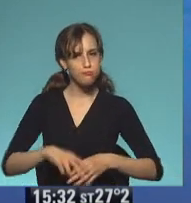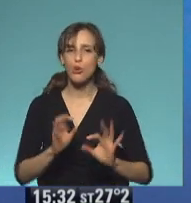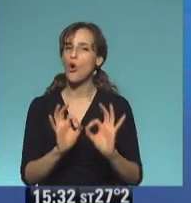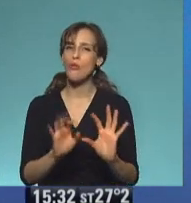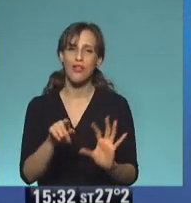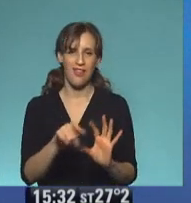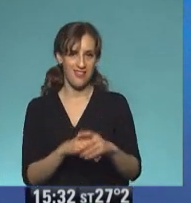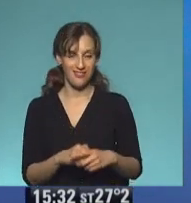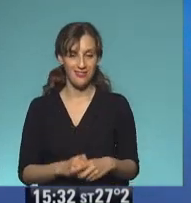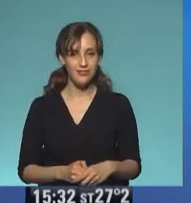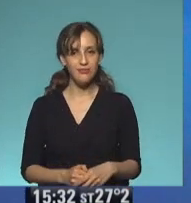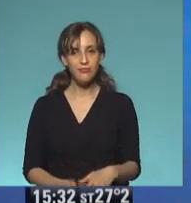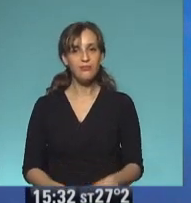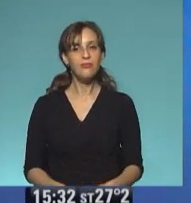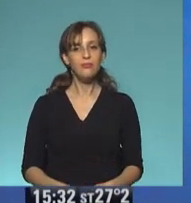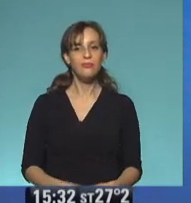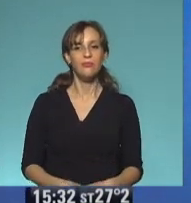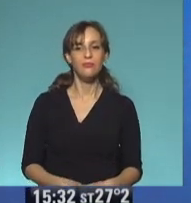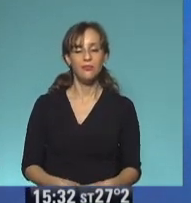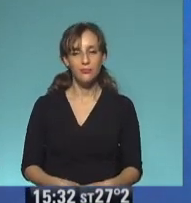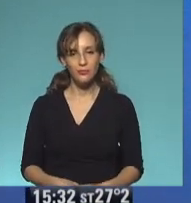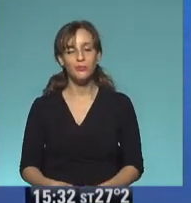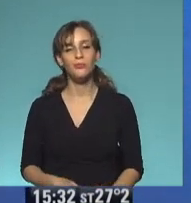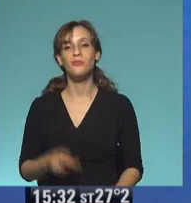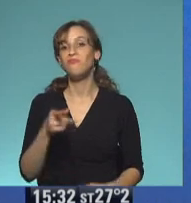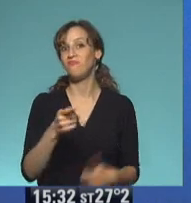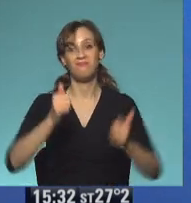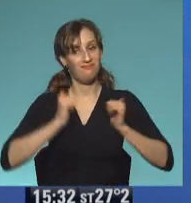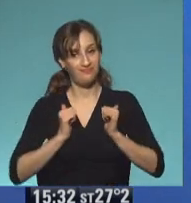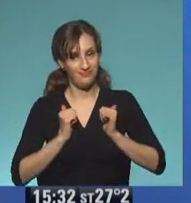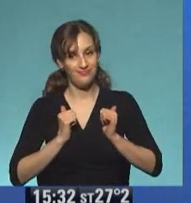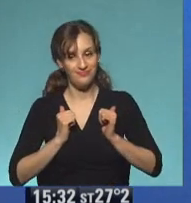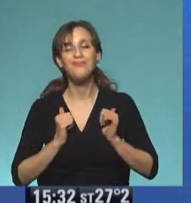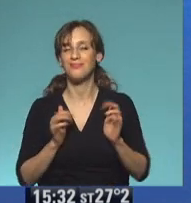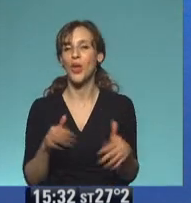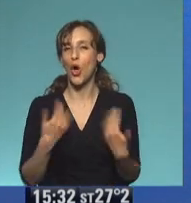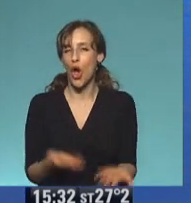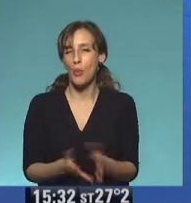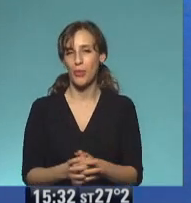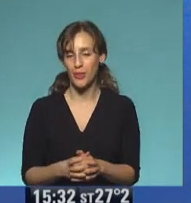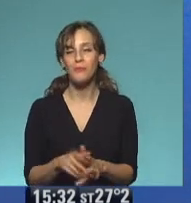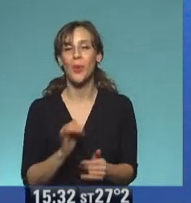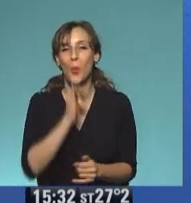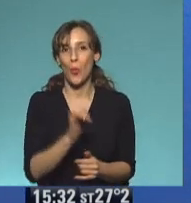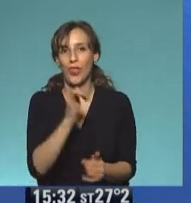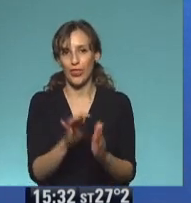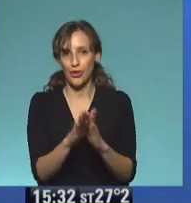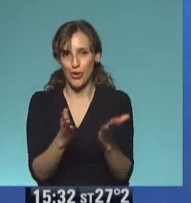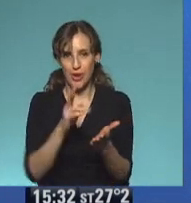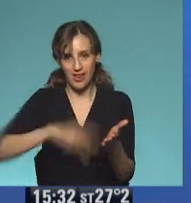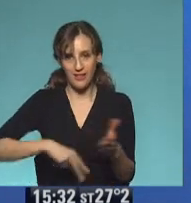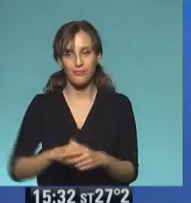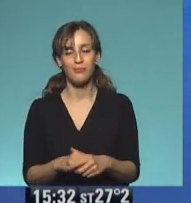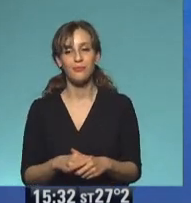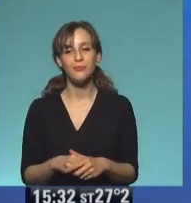letra E, el que tiene letra E en su casa se sienta en la letra E. ¿Te imaginás? ¿Acaso sí, con todos mostrando la letra todos E tienen su en letra casa? En su casa. Bien, hoy